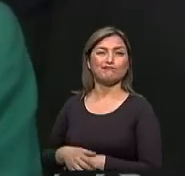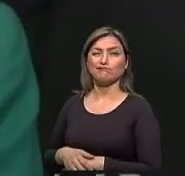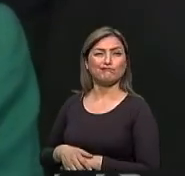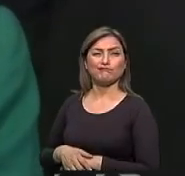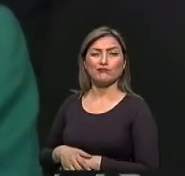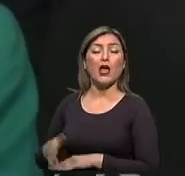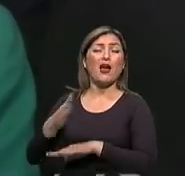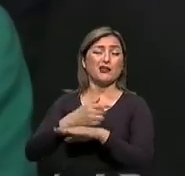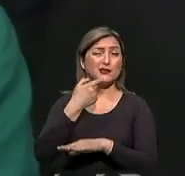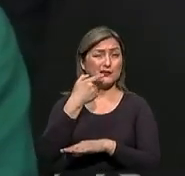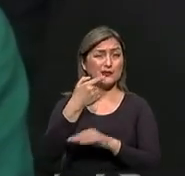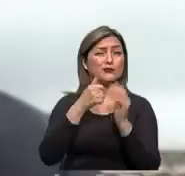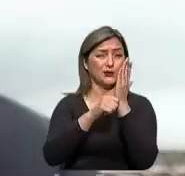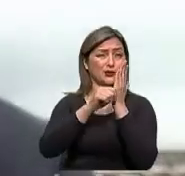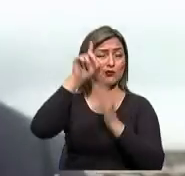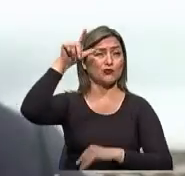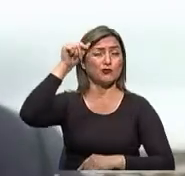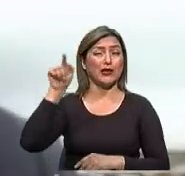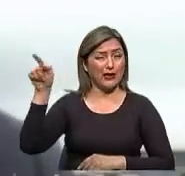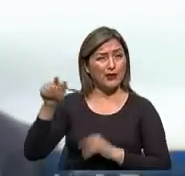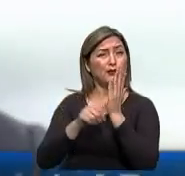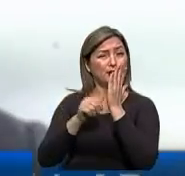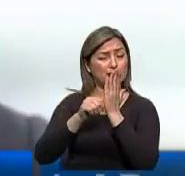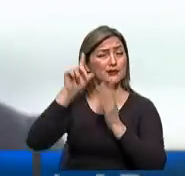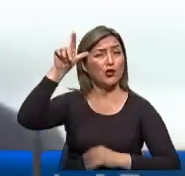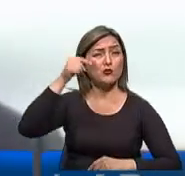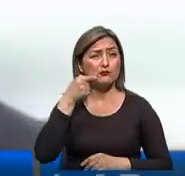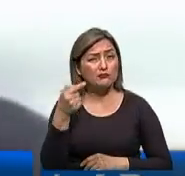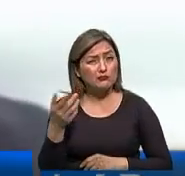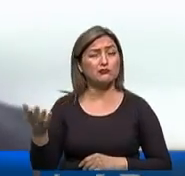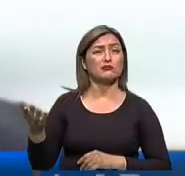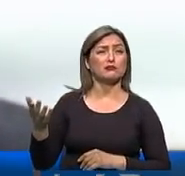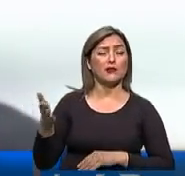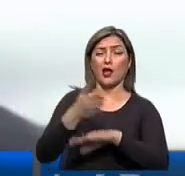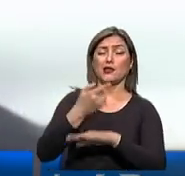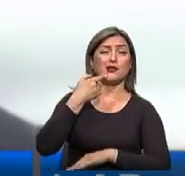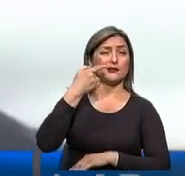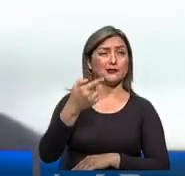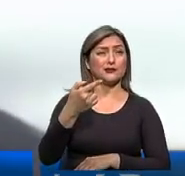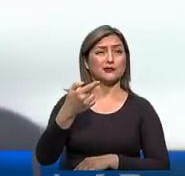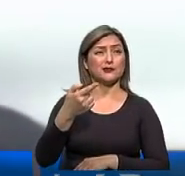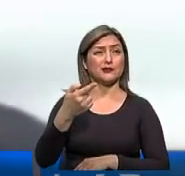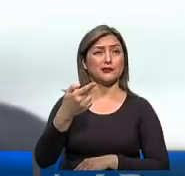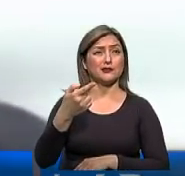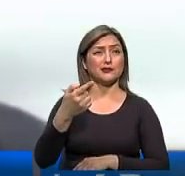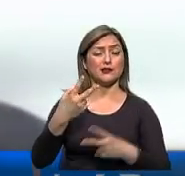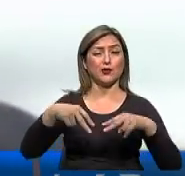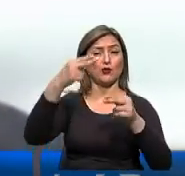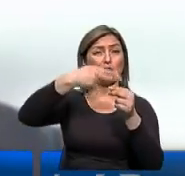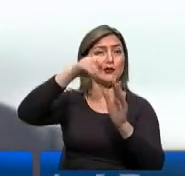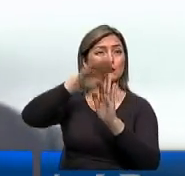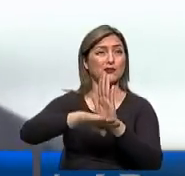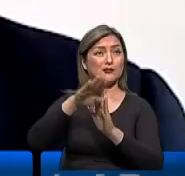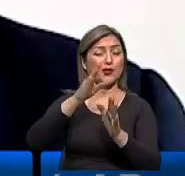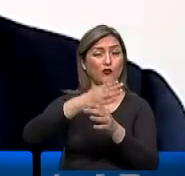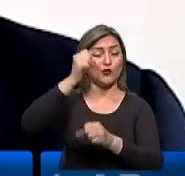que ya anticipó la ministra de Gobierno. Si la ministra ya se adelantó a decir que no va a bajar el precio de la gasolina, la CONAI